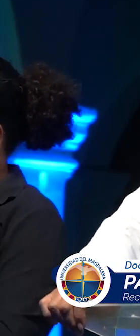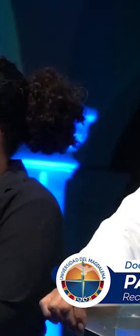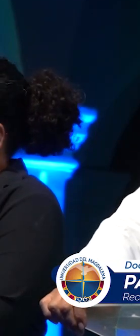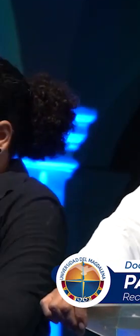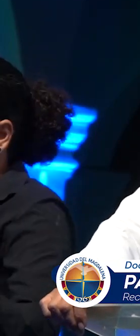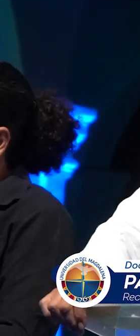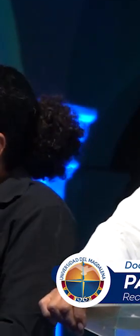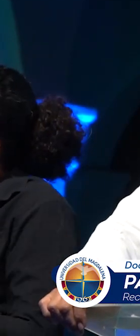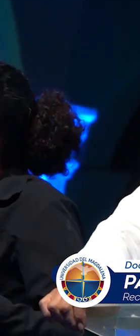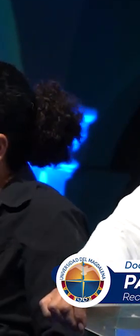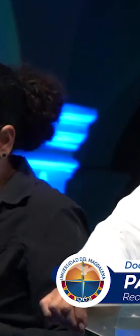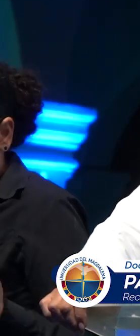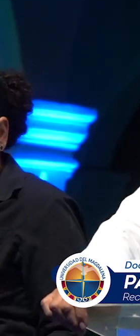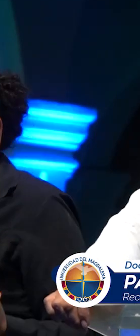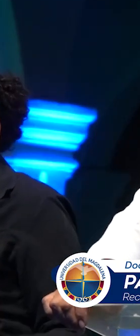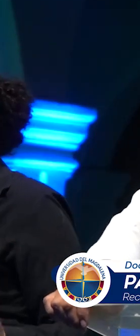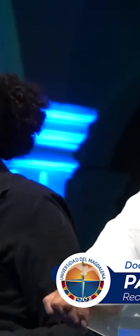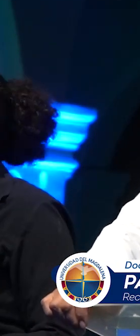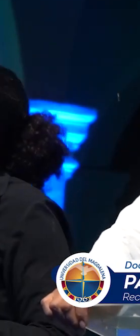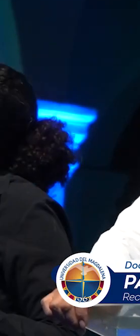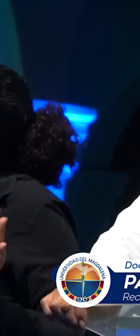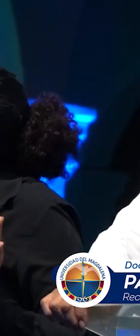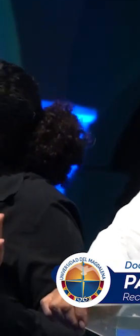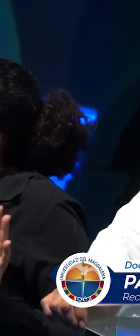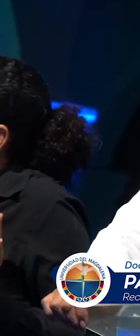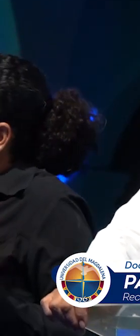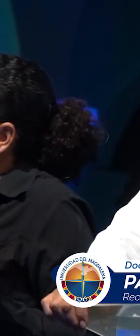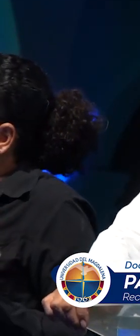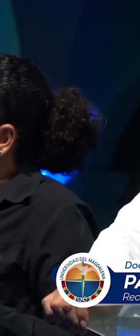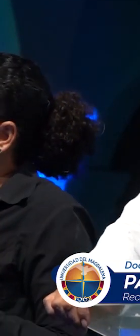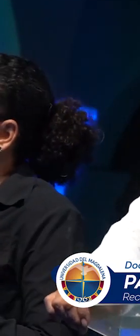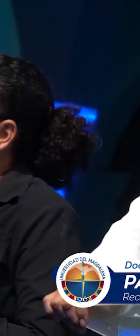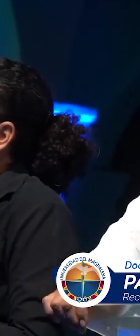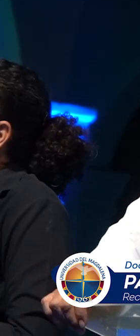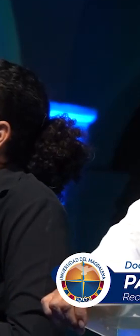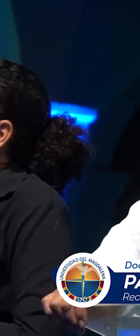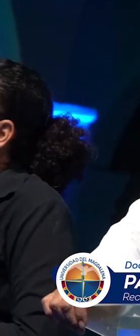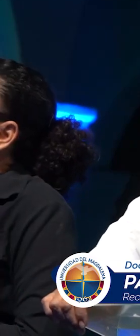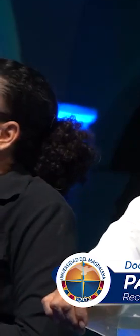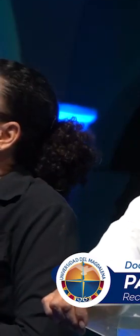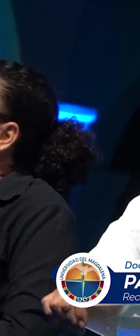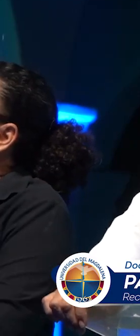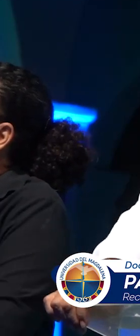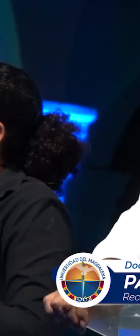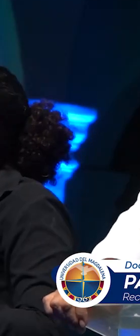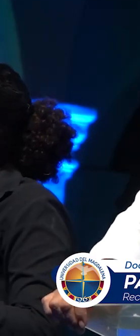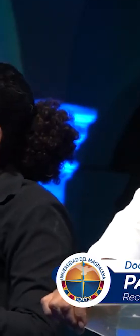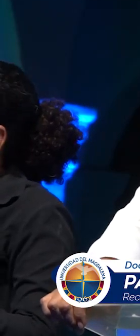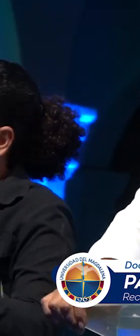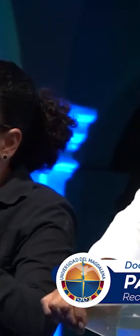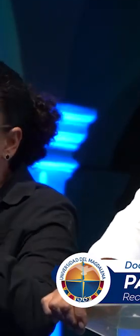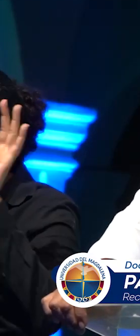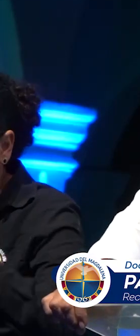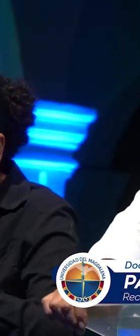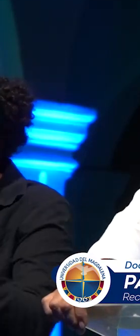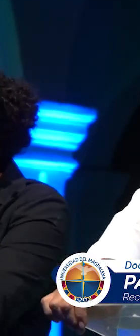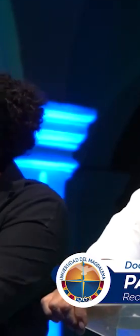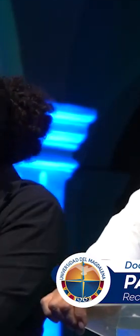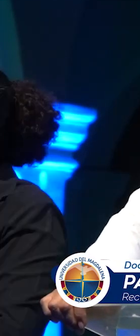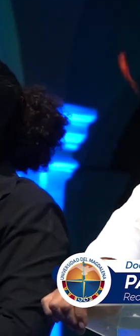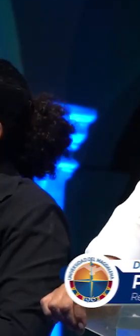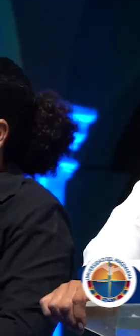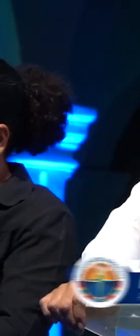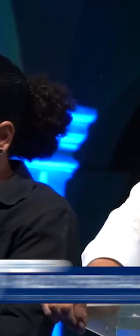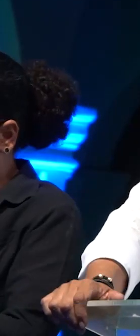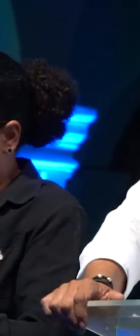imposible. ¿Cómo hacen? No lo sé. Pero son los 350 millones de pesos mejor invertidos que hemos hecho en la vida, porque basta ver la alegría